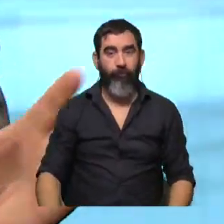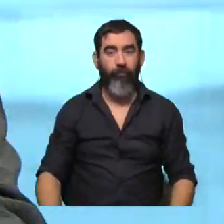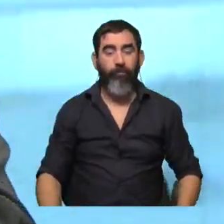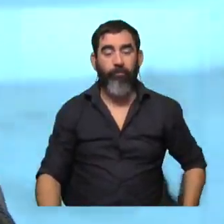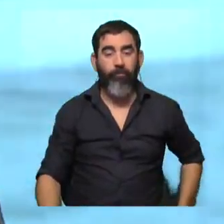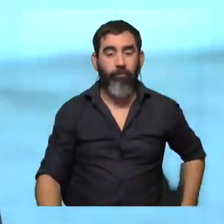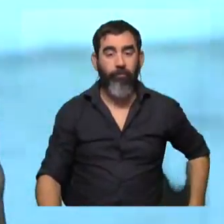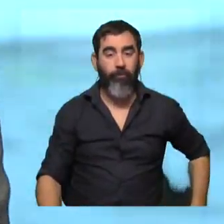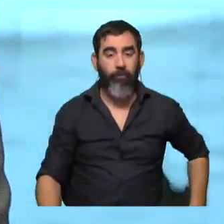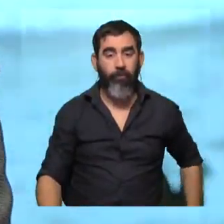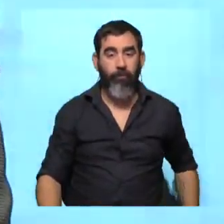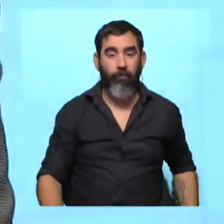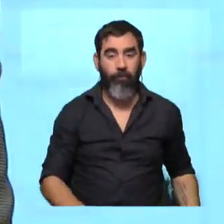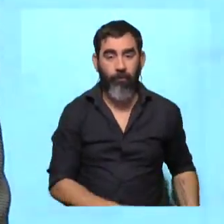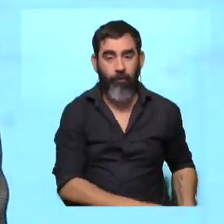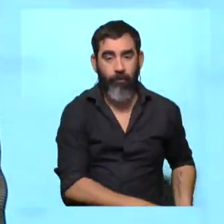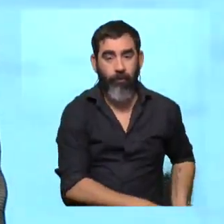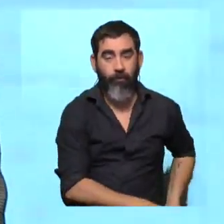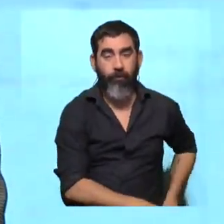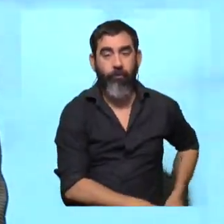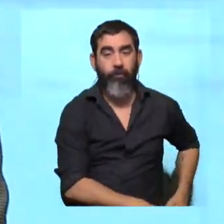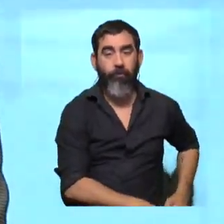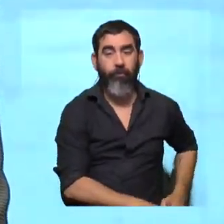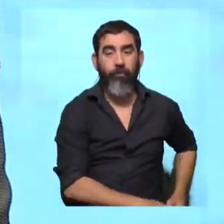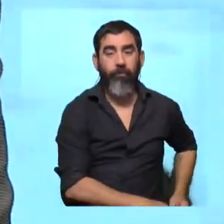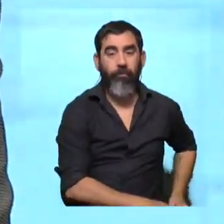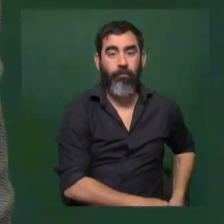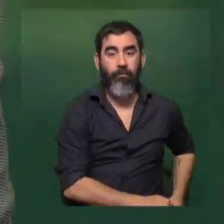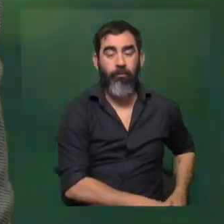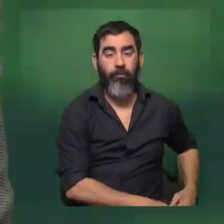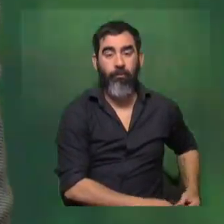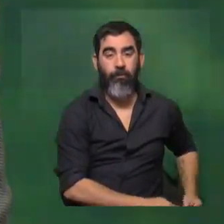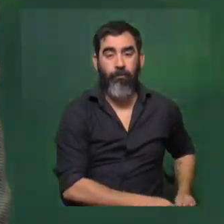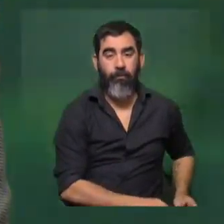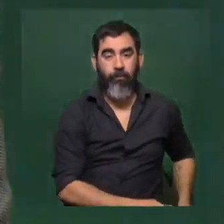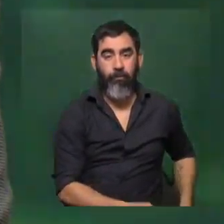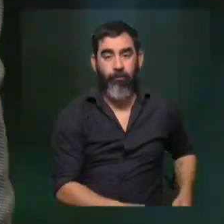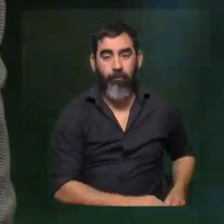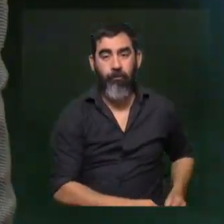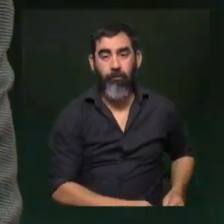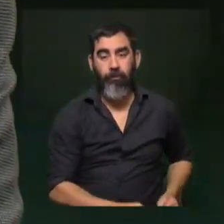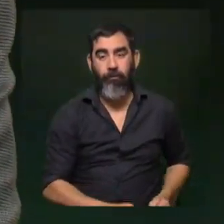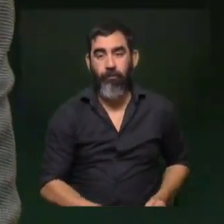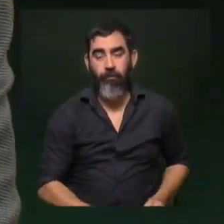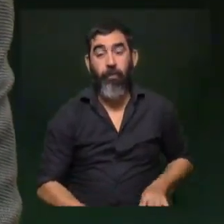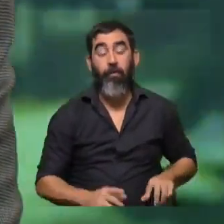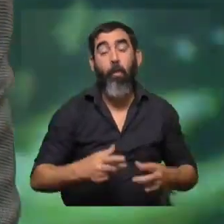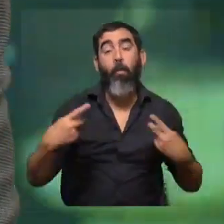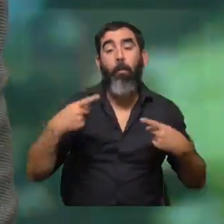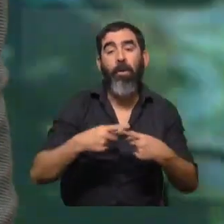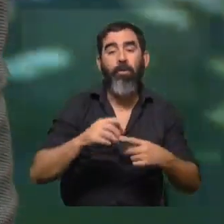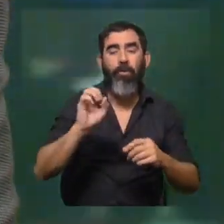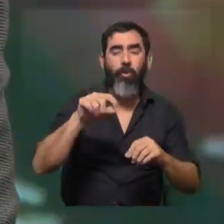Centenario y el 30 por 30 de Uruguay en el mar. Es un desafío importante, teniendo en cuenta que partimos de un